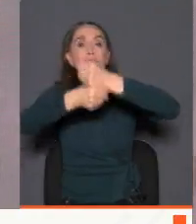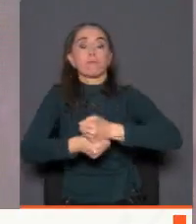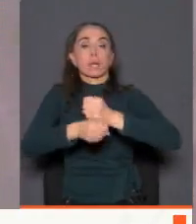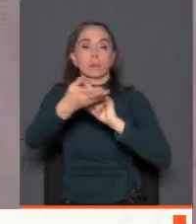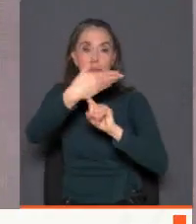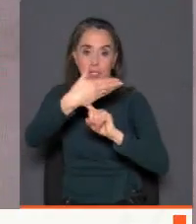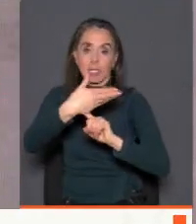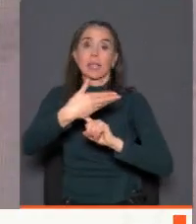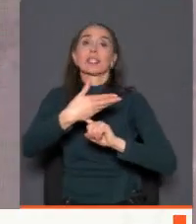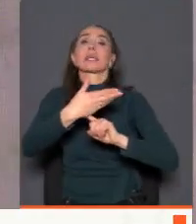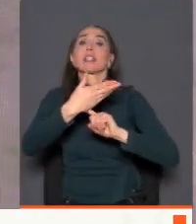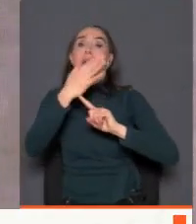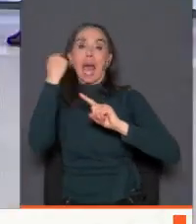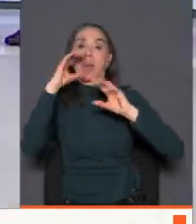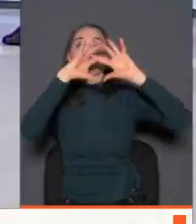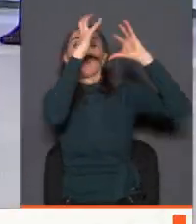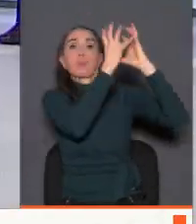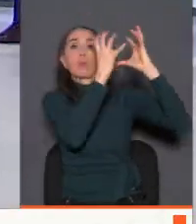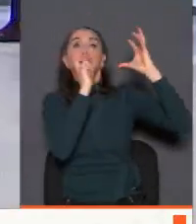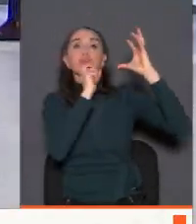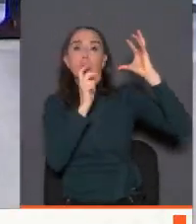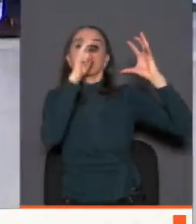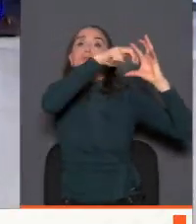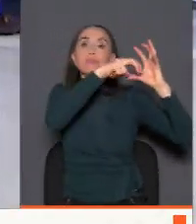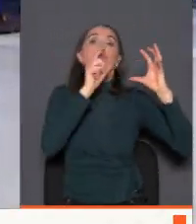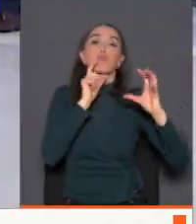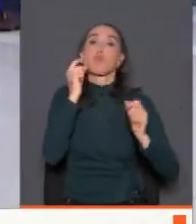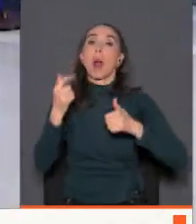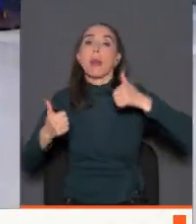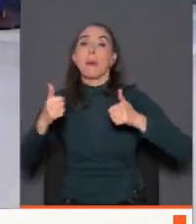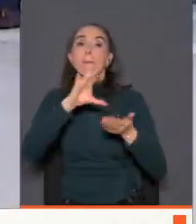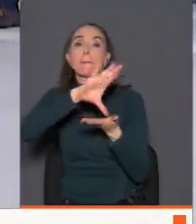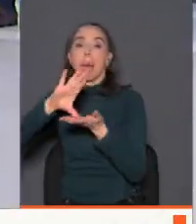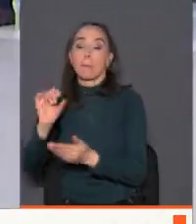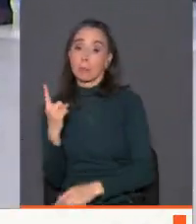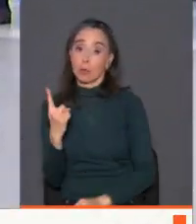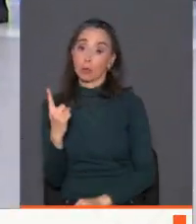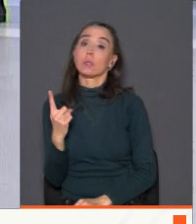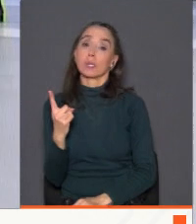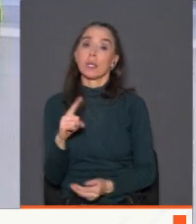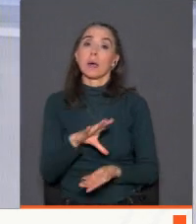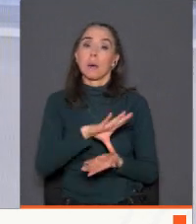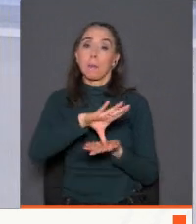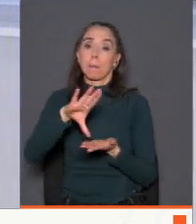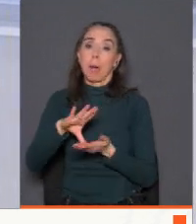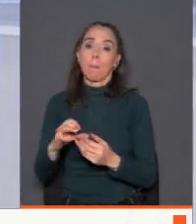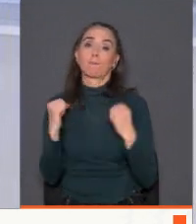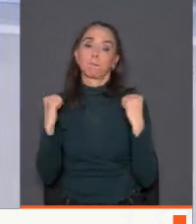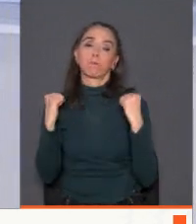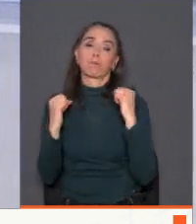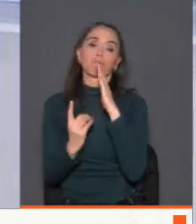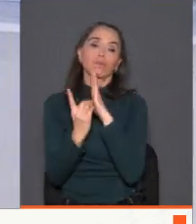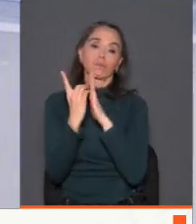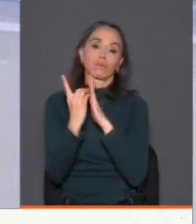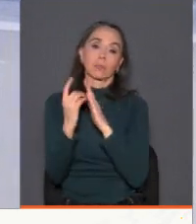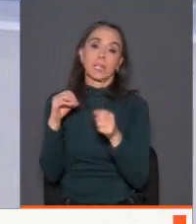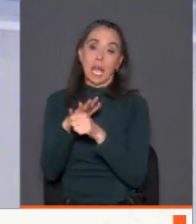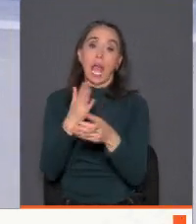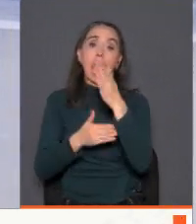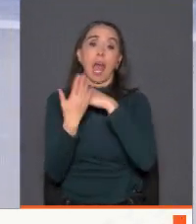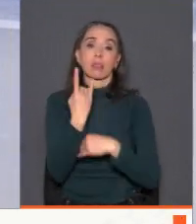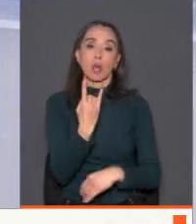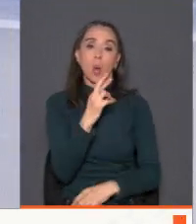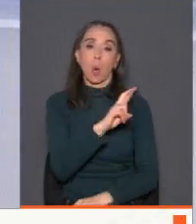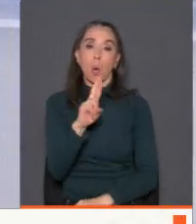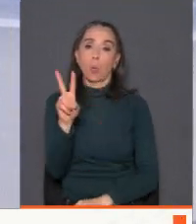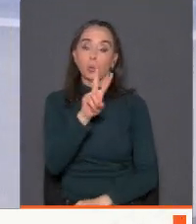la excepción. Claro, hay un tema que tiene que ver también con la influencia que tienen los países, las grandes potencias. Si en su momento fue con la Unión Soviética y llegó